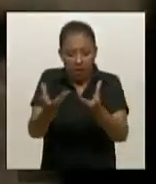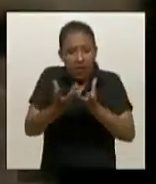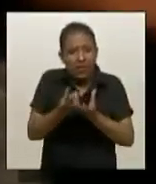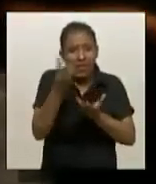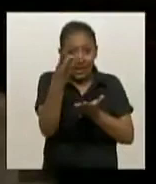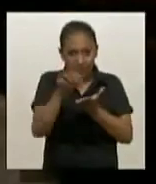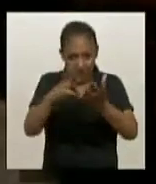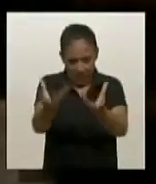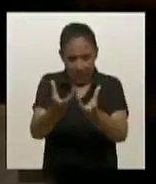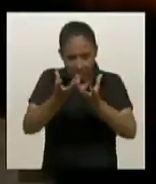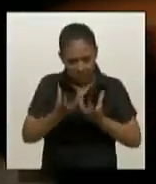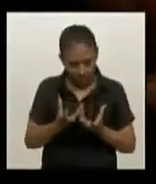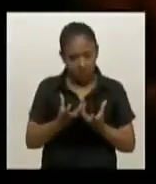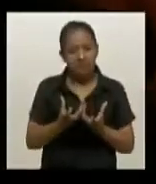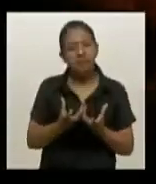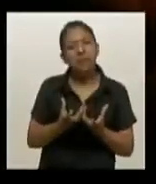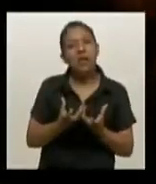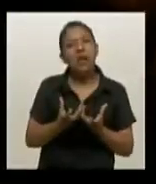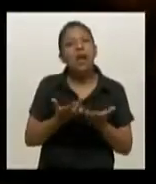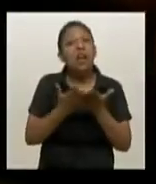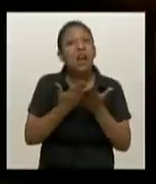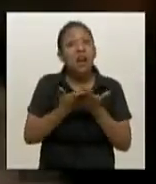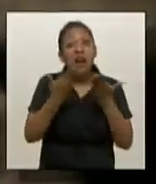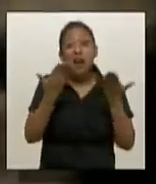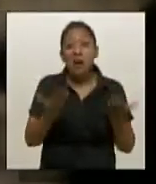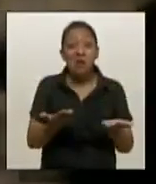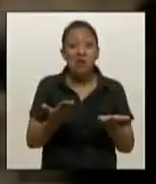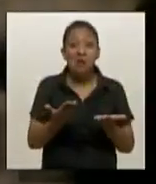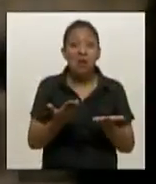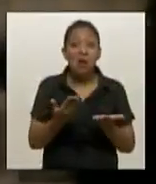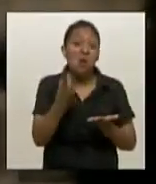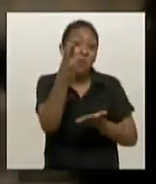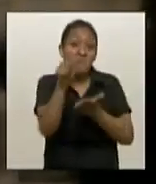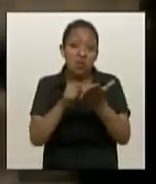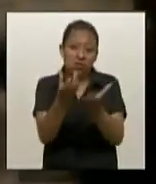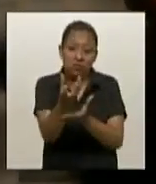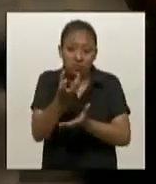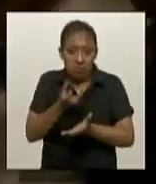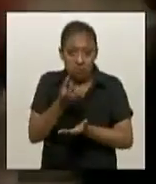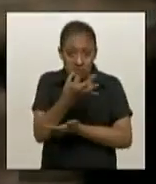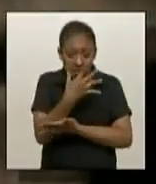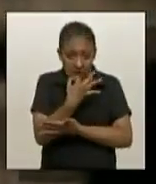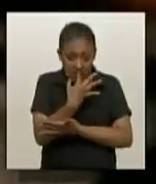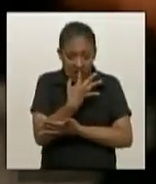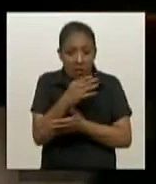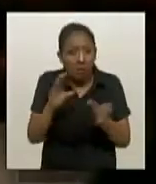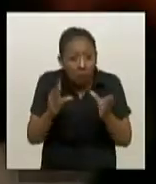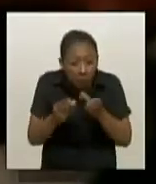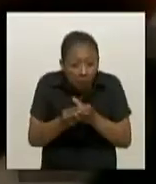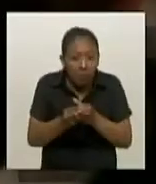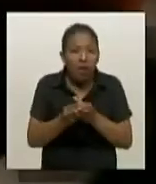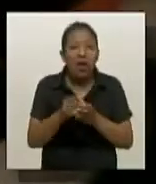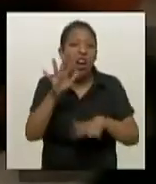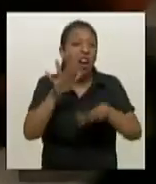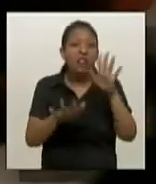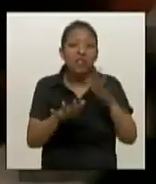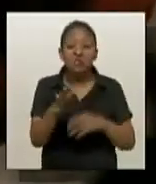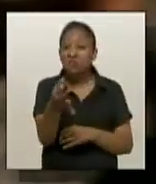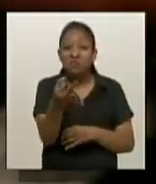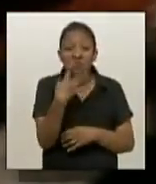de 3 meses. Y ahora, pues nada más me dan lo de 1 mes. Incluso me han dejado de dar, por